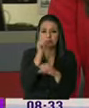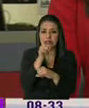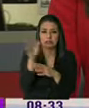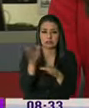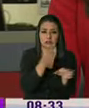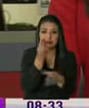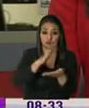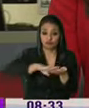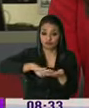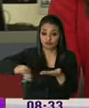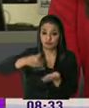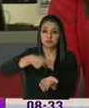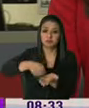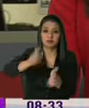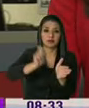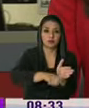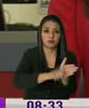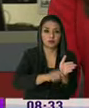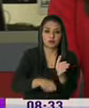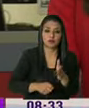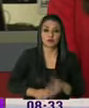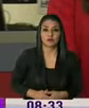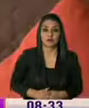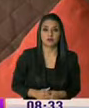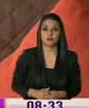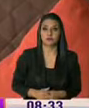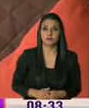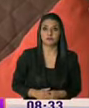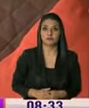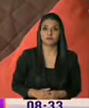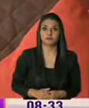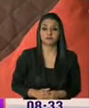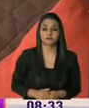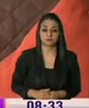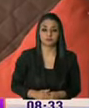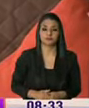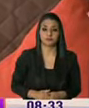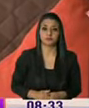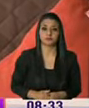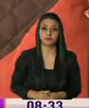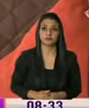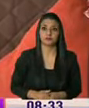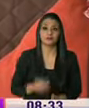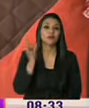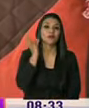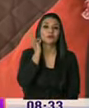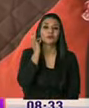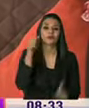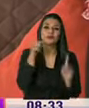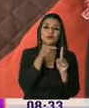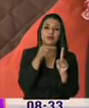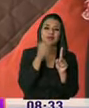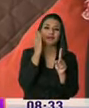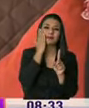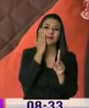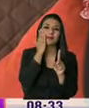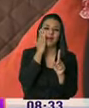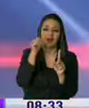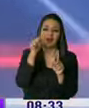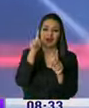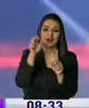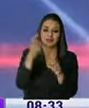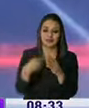será utilizado para pagar a los abogados. A través de un comunicado, la madre de David Romo, Alexandra